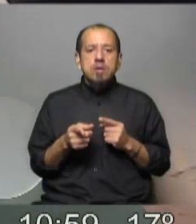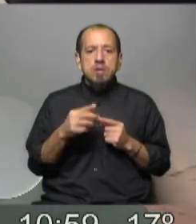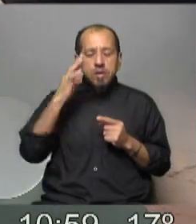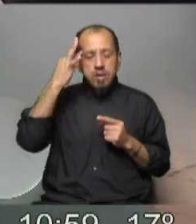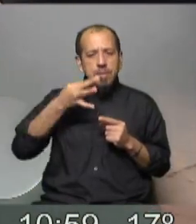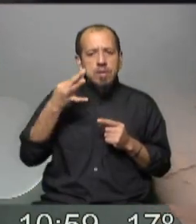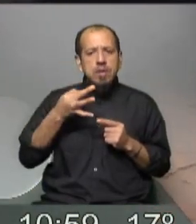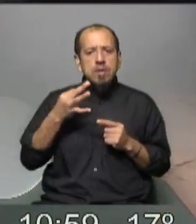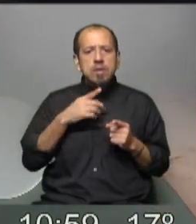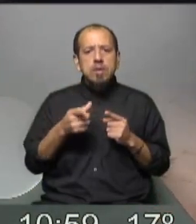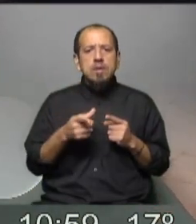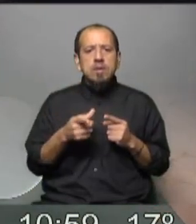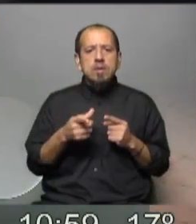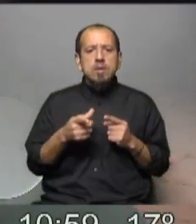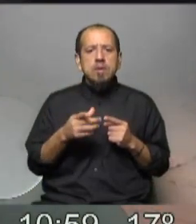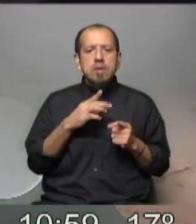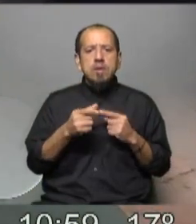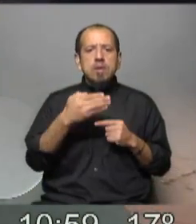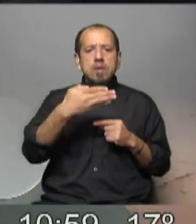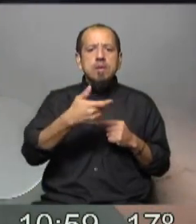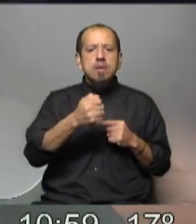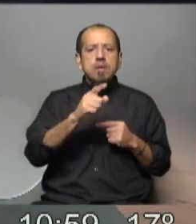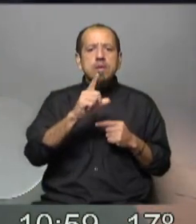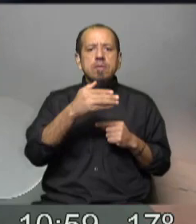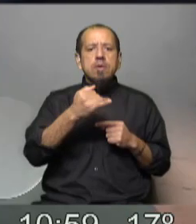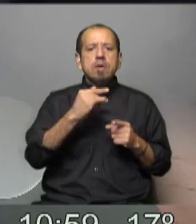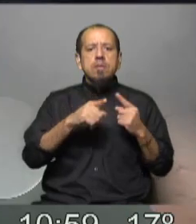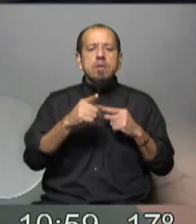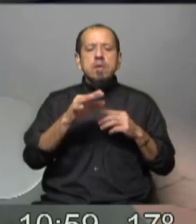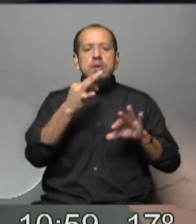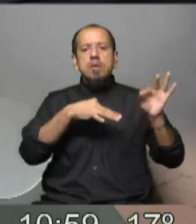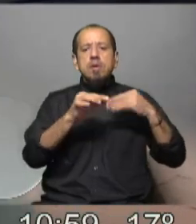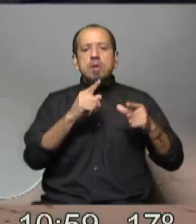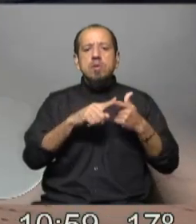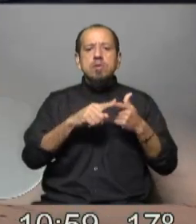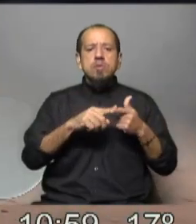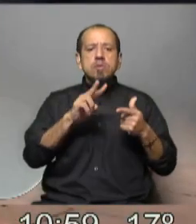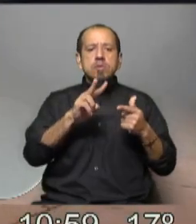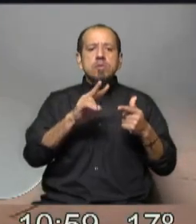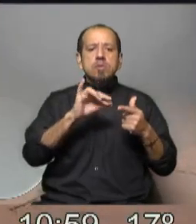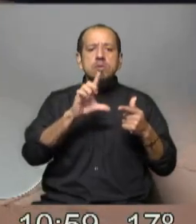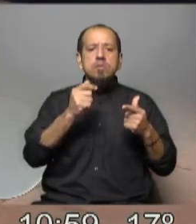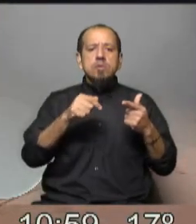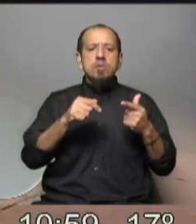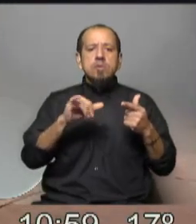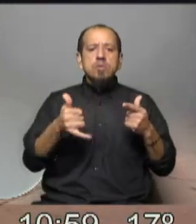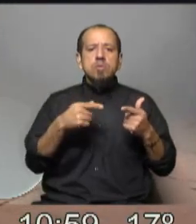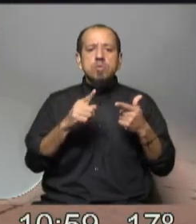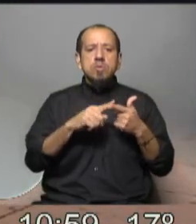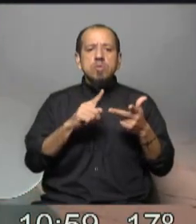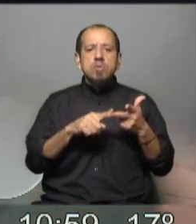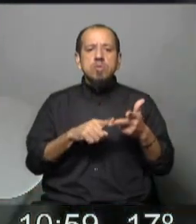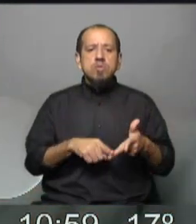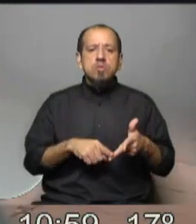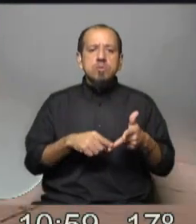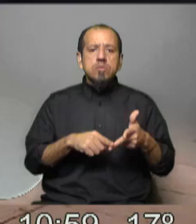lindo popurrí, porque lo de Balvis tiene ese acostado más teatral, que hizo Jimena Márquez, lo de Villa Azul es más para los niños más chiquitos, y lo de